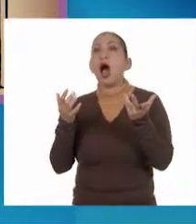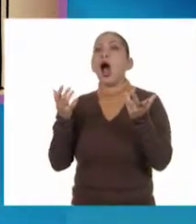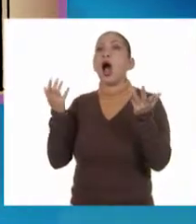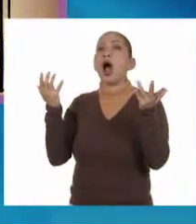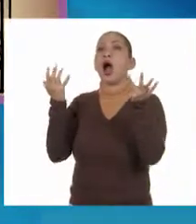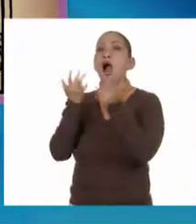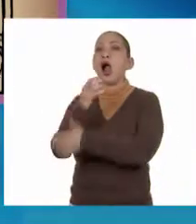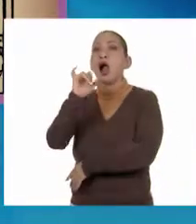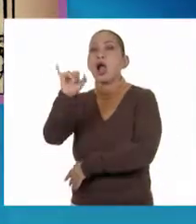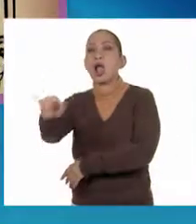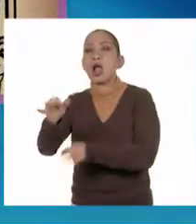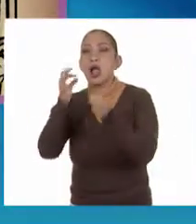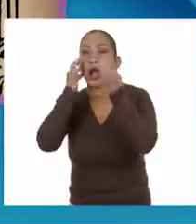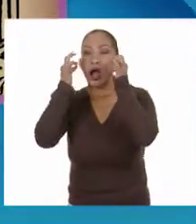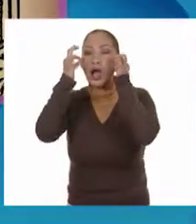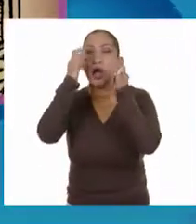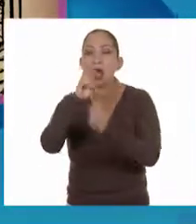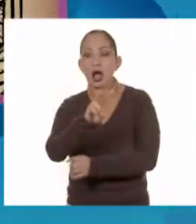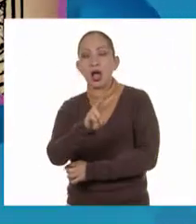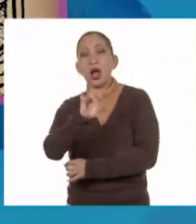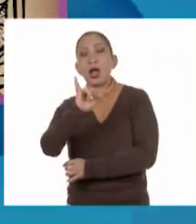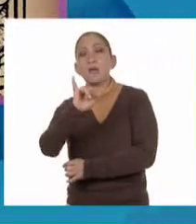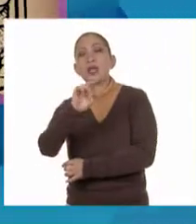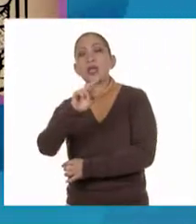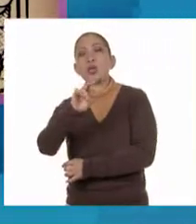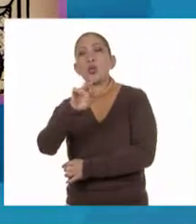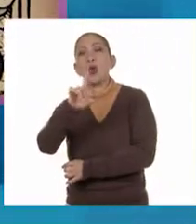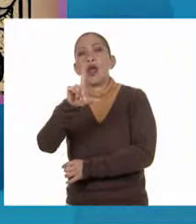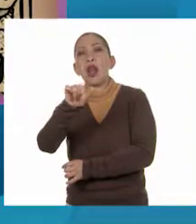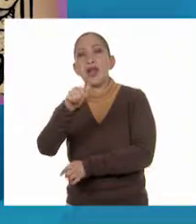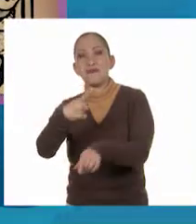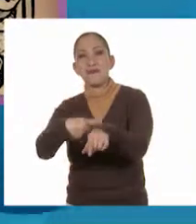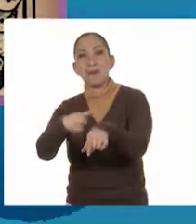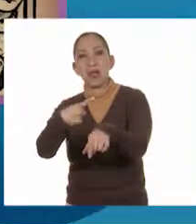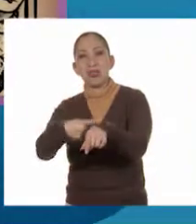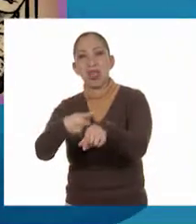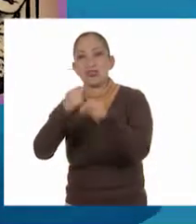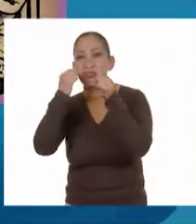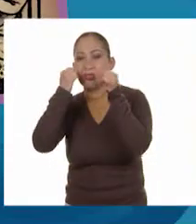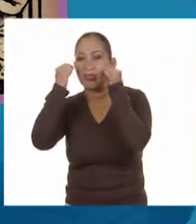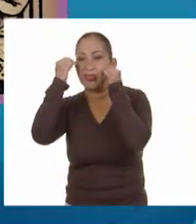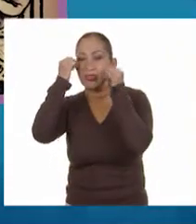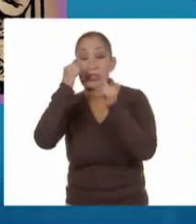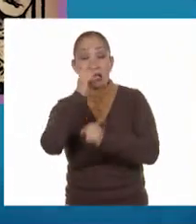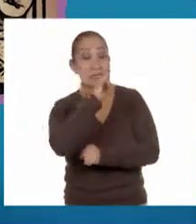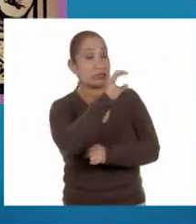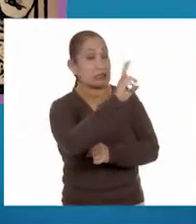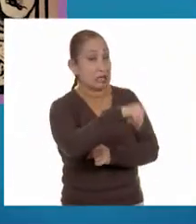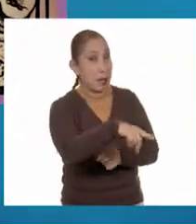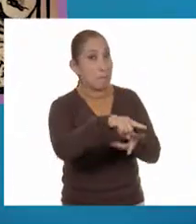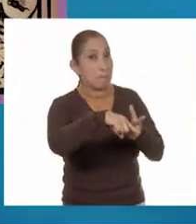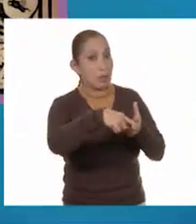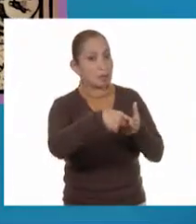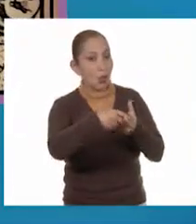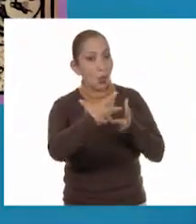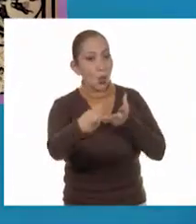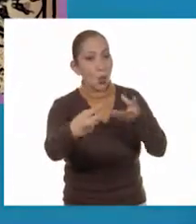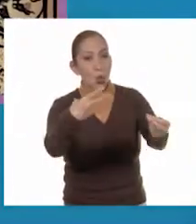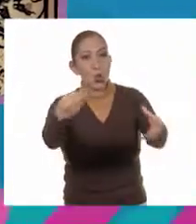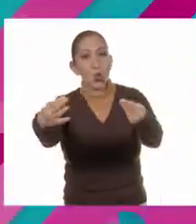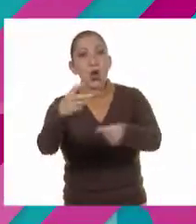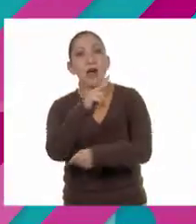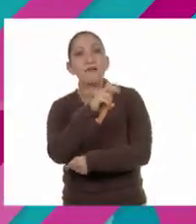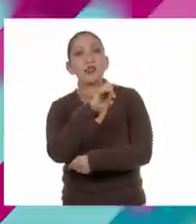¡Ah! ¡Claro, viruela! Es la gente enferma de viruela, maestra. Muy bien, Juan Carlos. Lamentablemente comenzó la epidemia de viruela